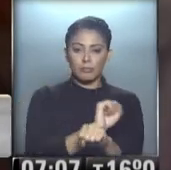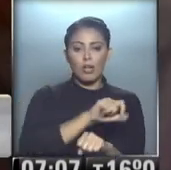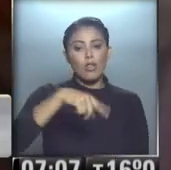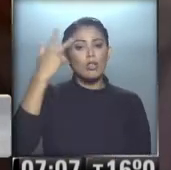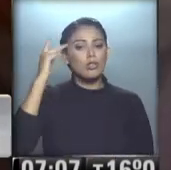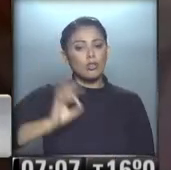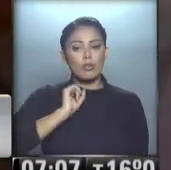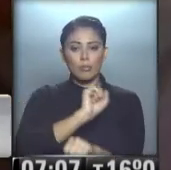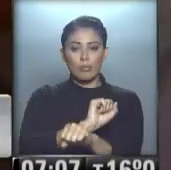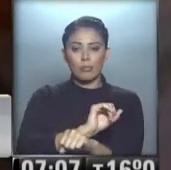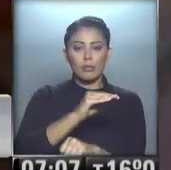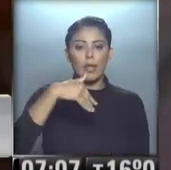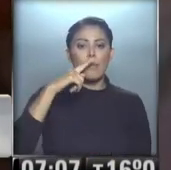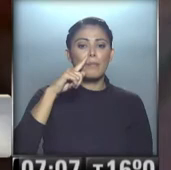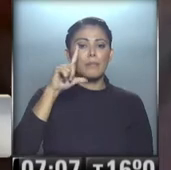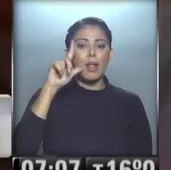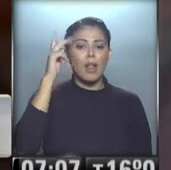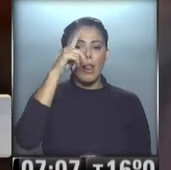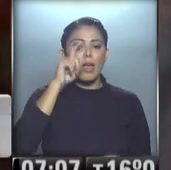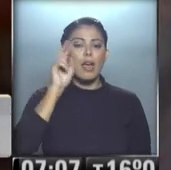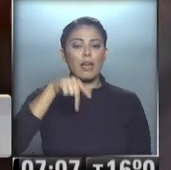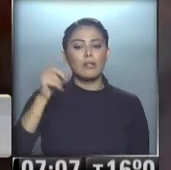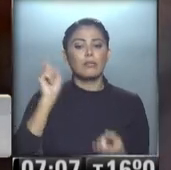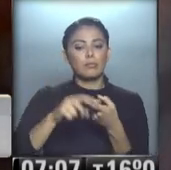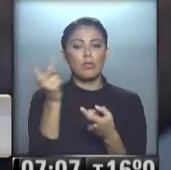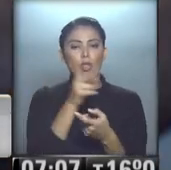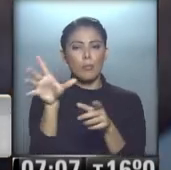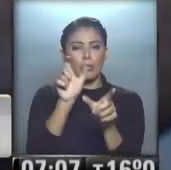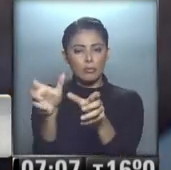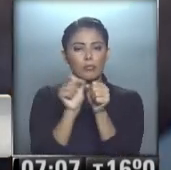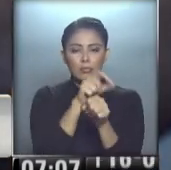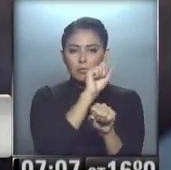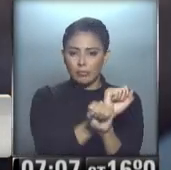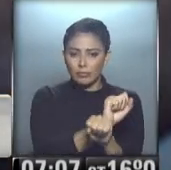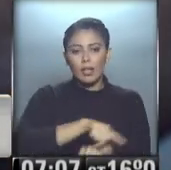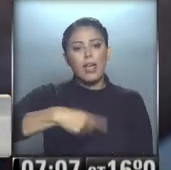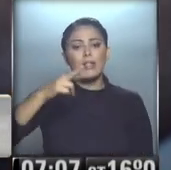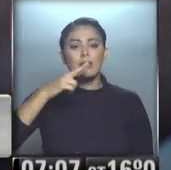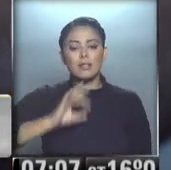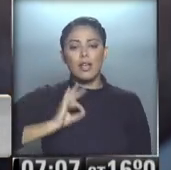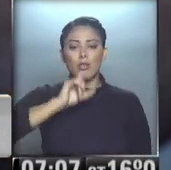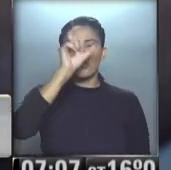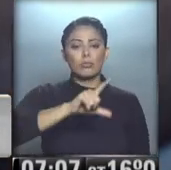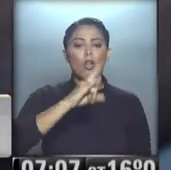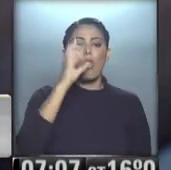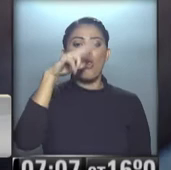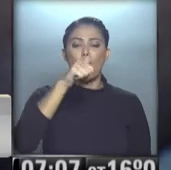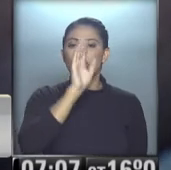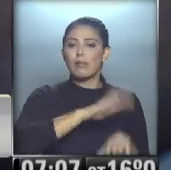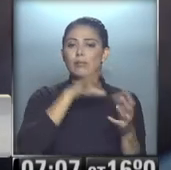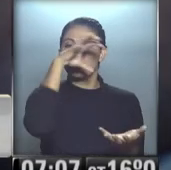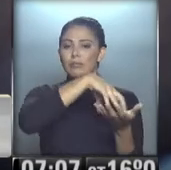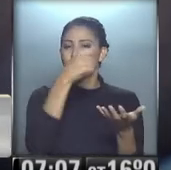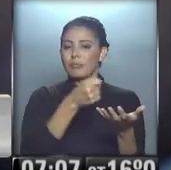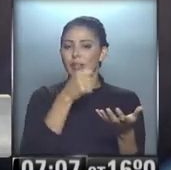años, Daniela Milheim y su pareja, Andrés González, los secuestradores. 17 años recibió Carlos Luna, regente del burdel, y el ex